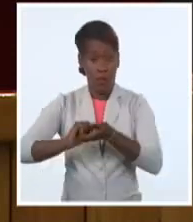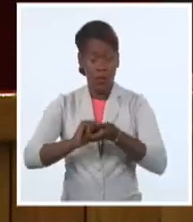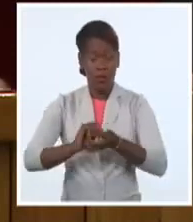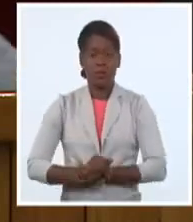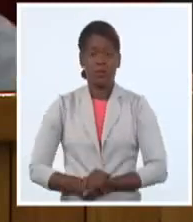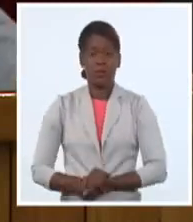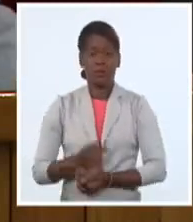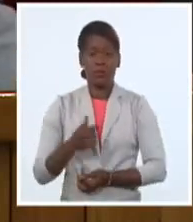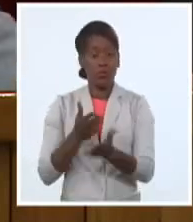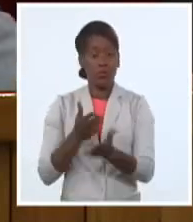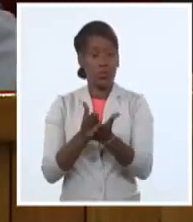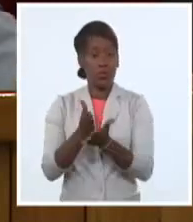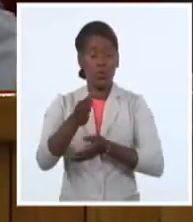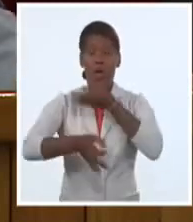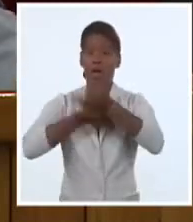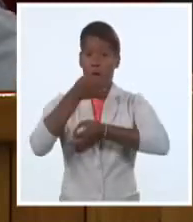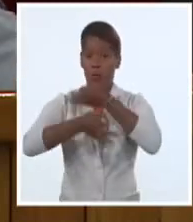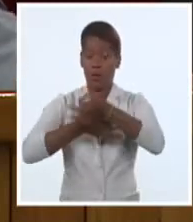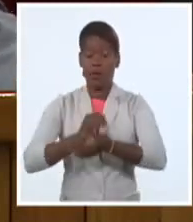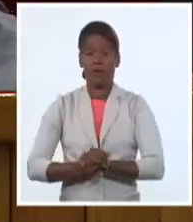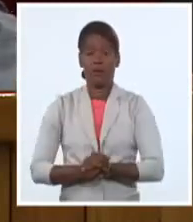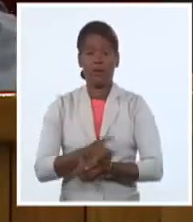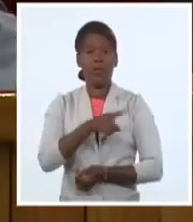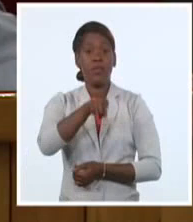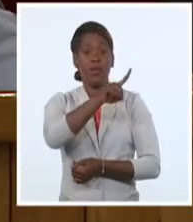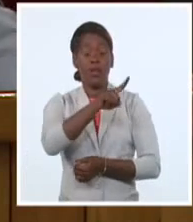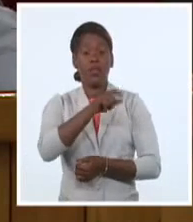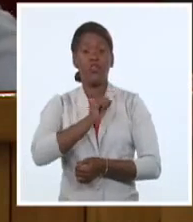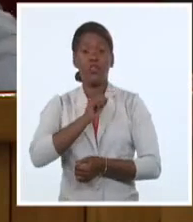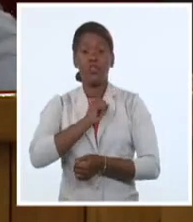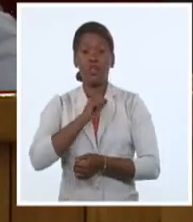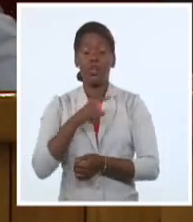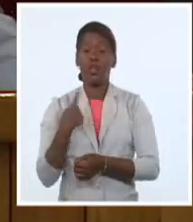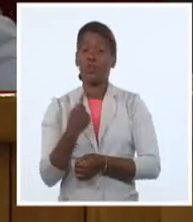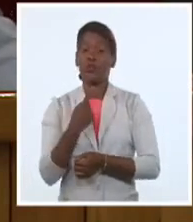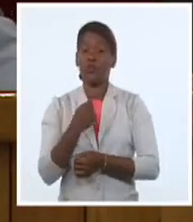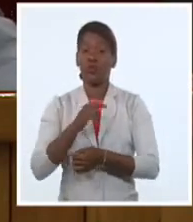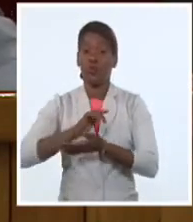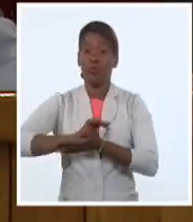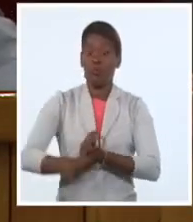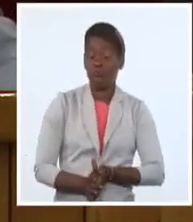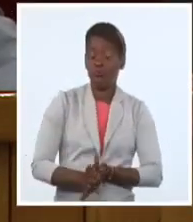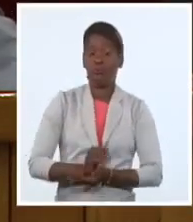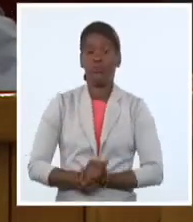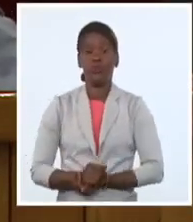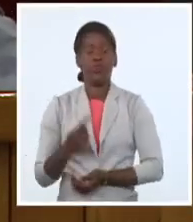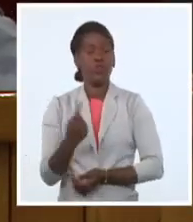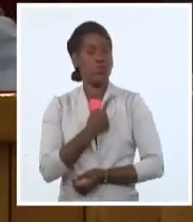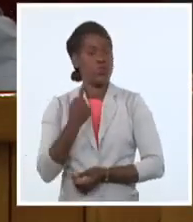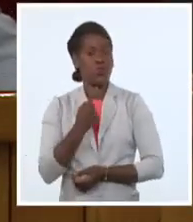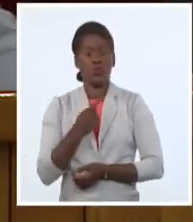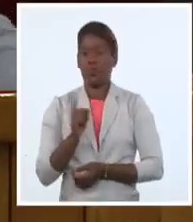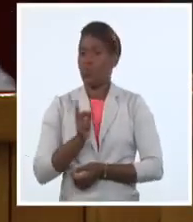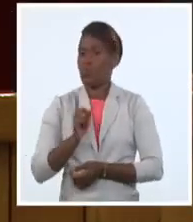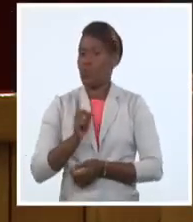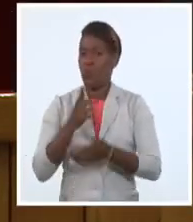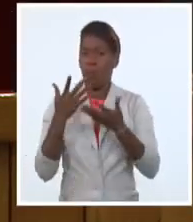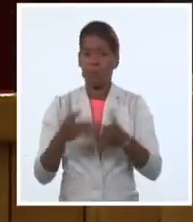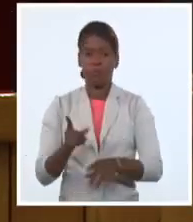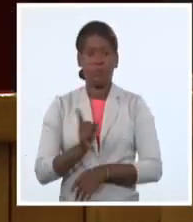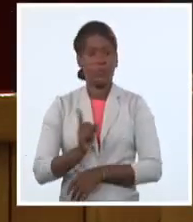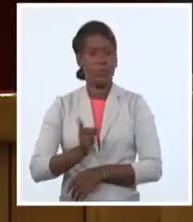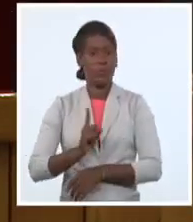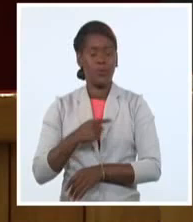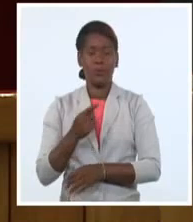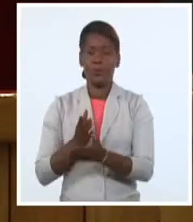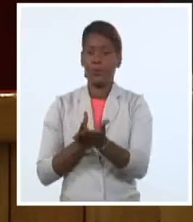factores externos que apuntan a debilitarnos, porque bajo los fuegos artificiales de la guerra no convencional y el ruido ensordecedor que arman